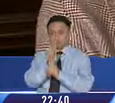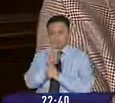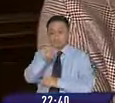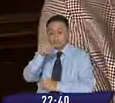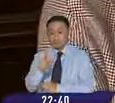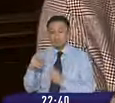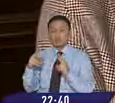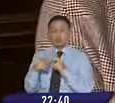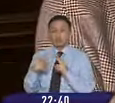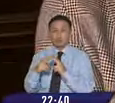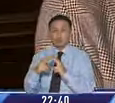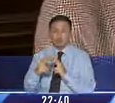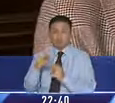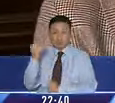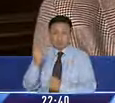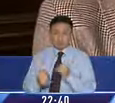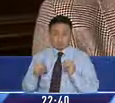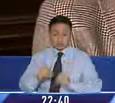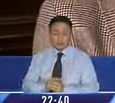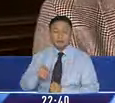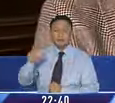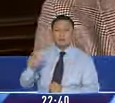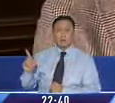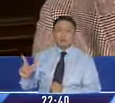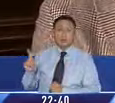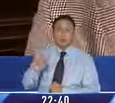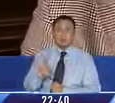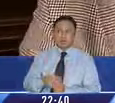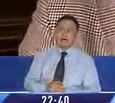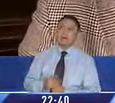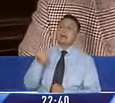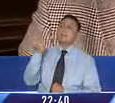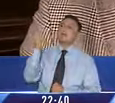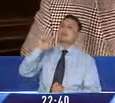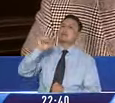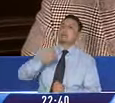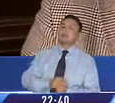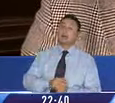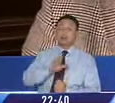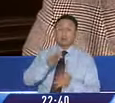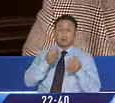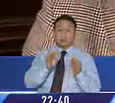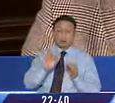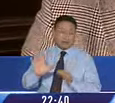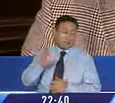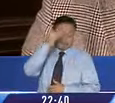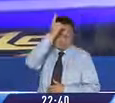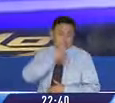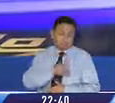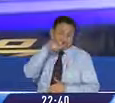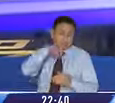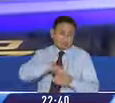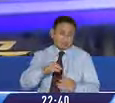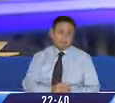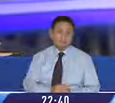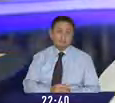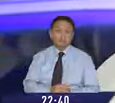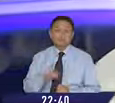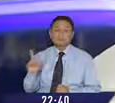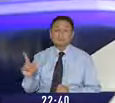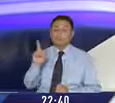al candidato, que al final el ciudadano llegue informado al 5 de febrero y pueda tomar una decisión. Los moderadores de